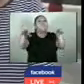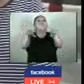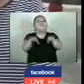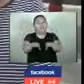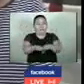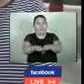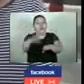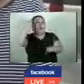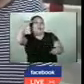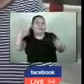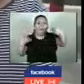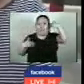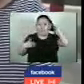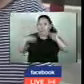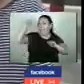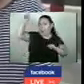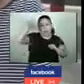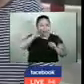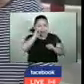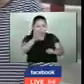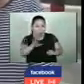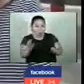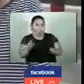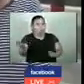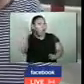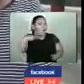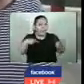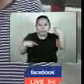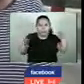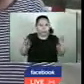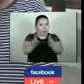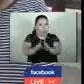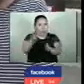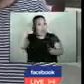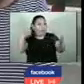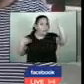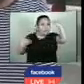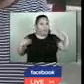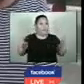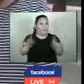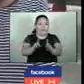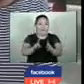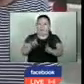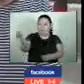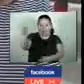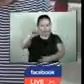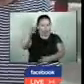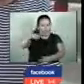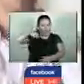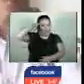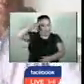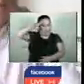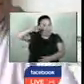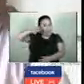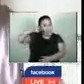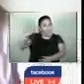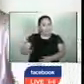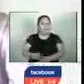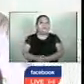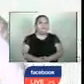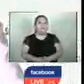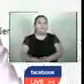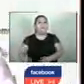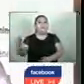y mujer. Y él no ha dejado eso de que un hombre con otro hombre se puedan casar. Para mí eso es una abominación. Para el